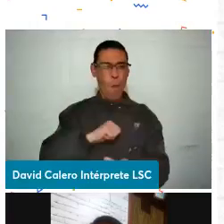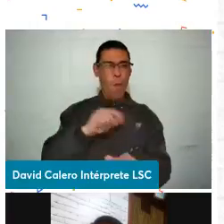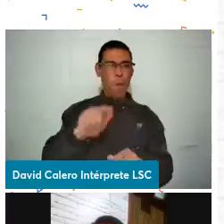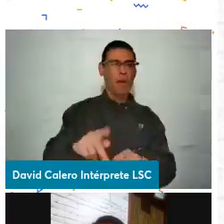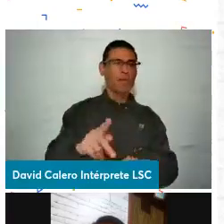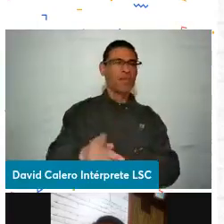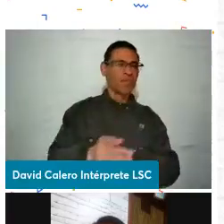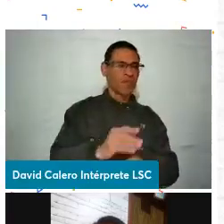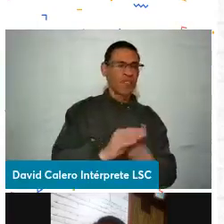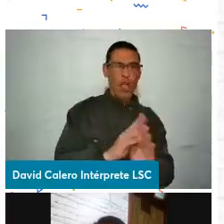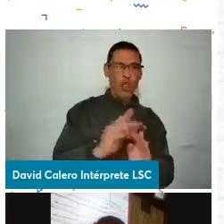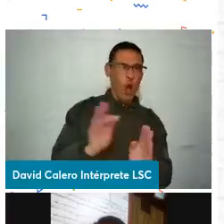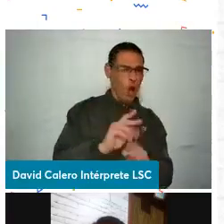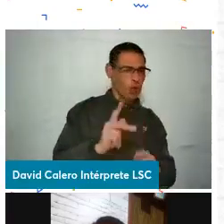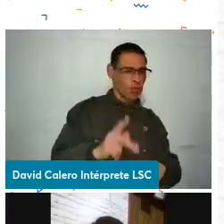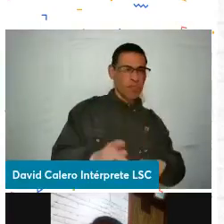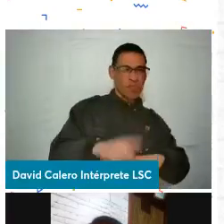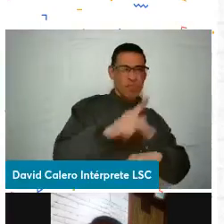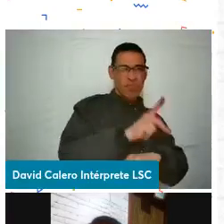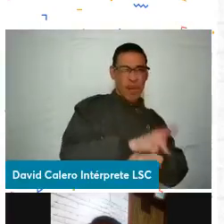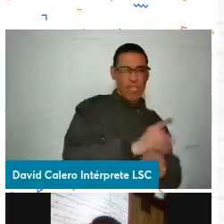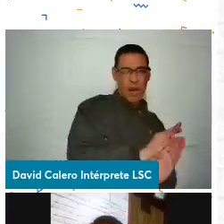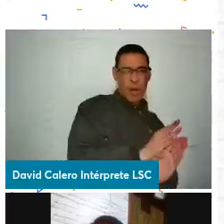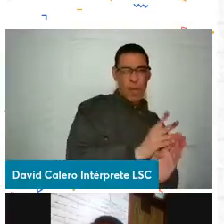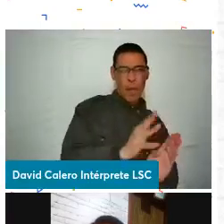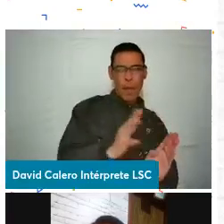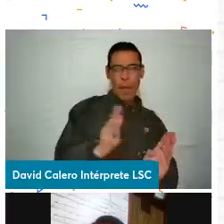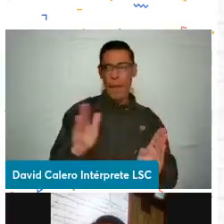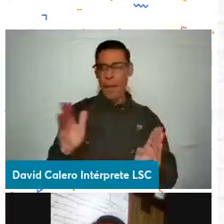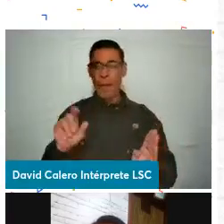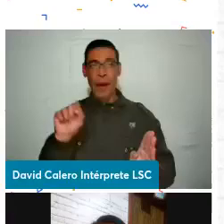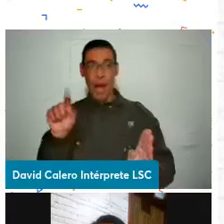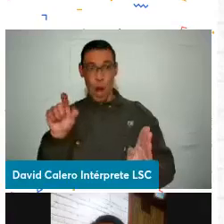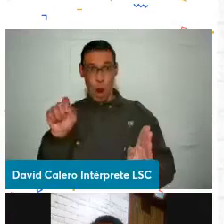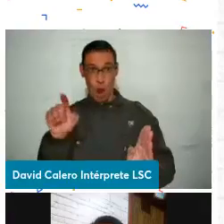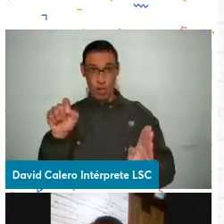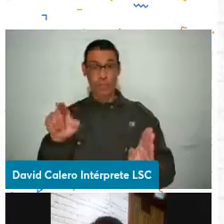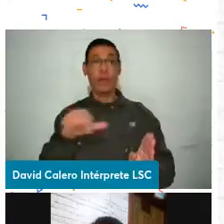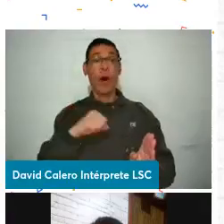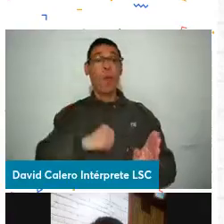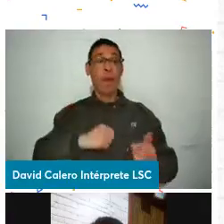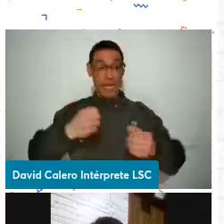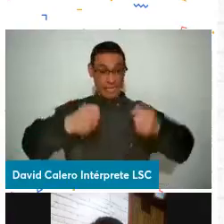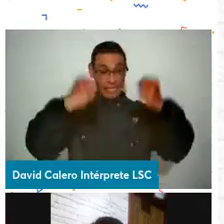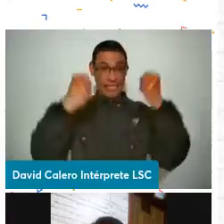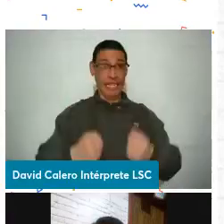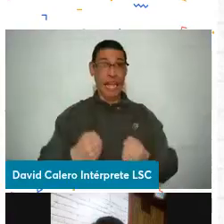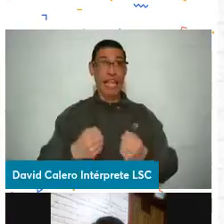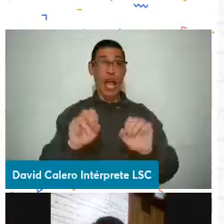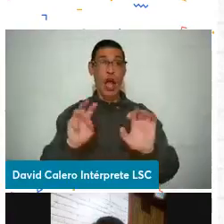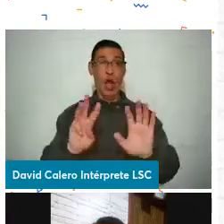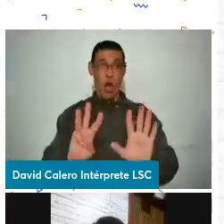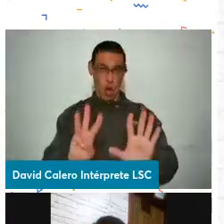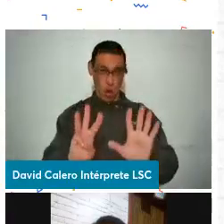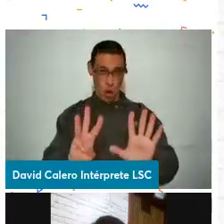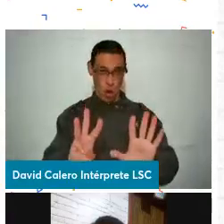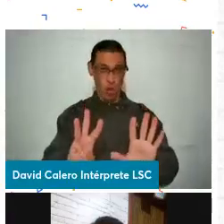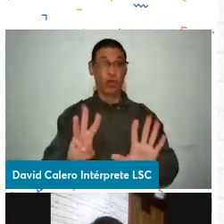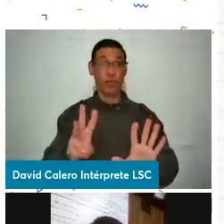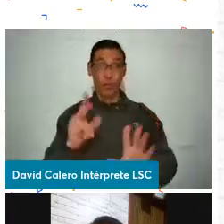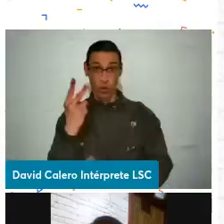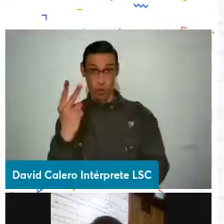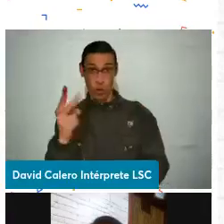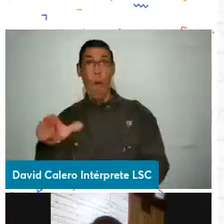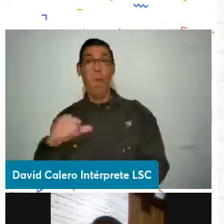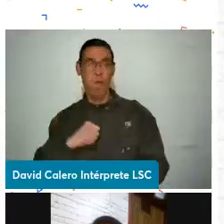11. Cuenta con 8 sedes, de las cuales 2 tienen bachillerato. Trabajo en una de